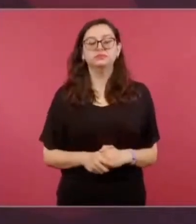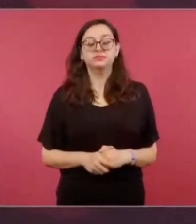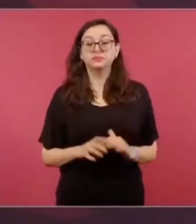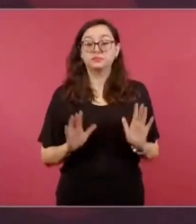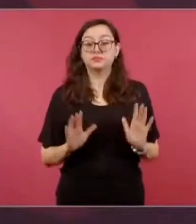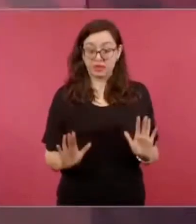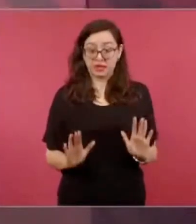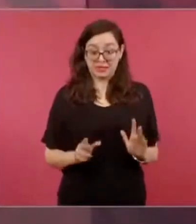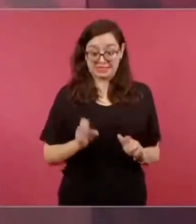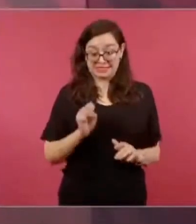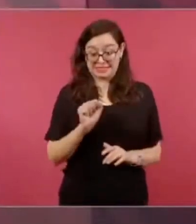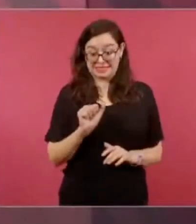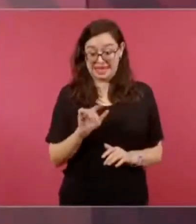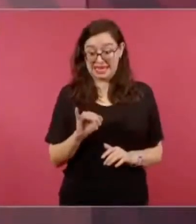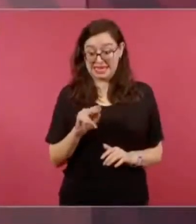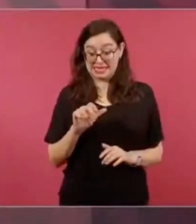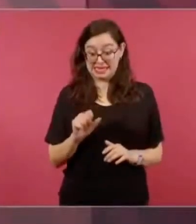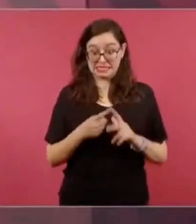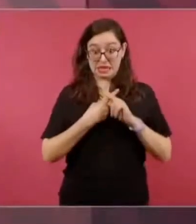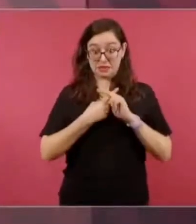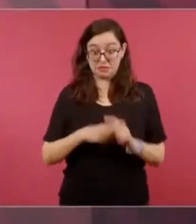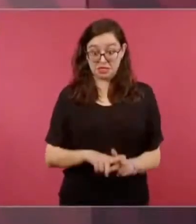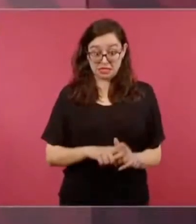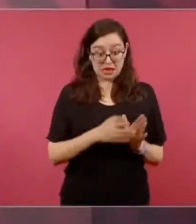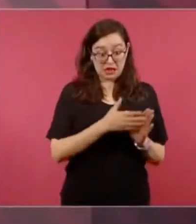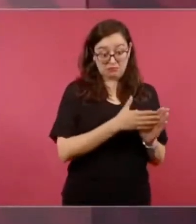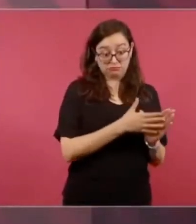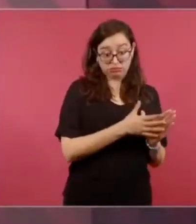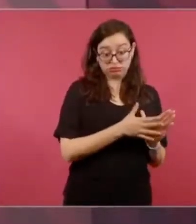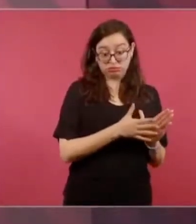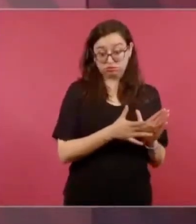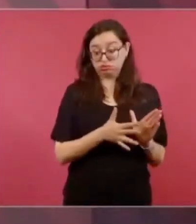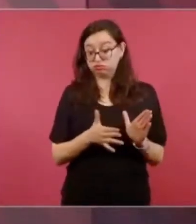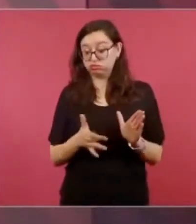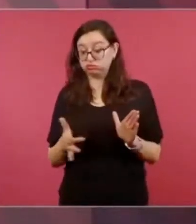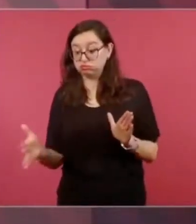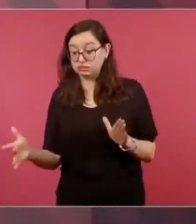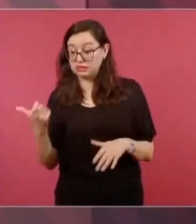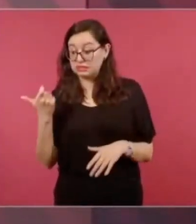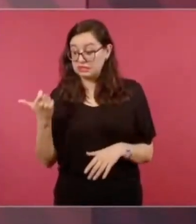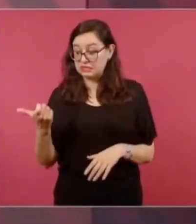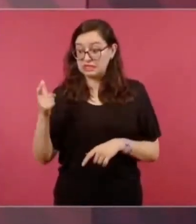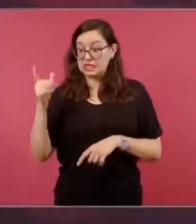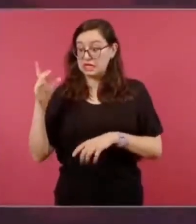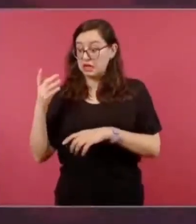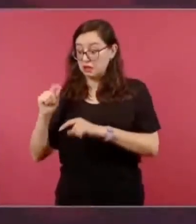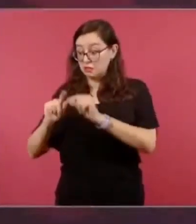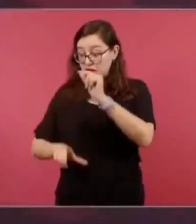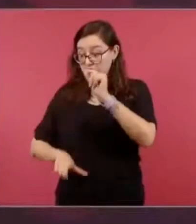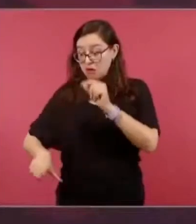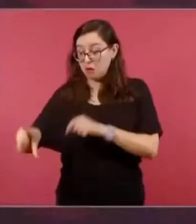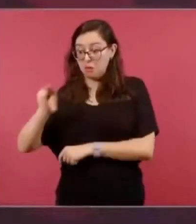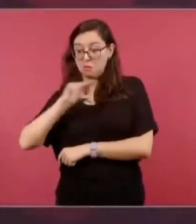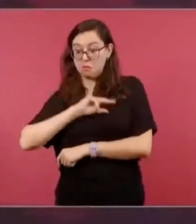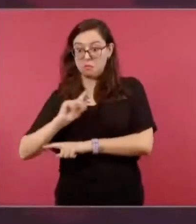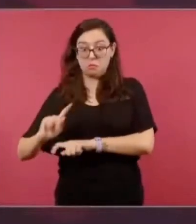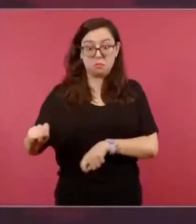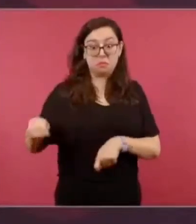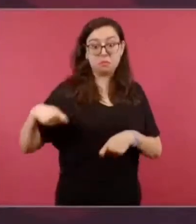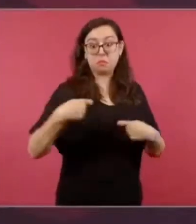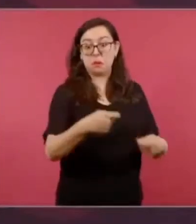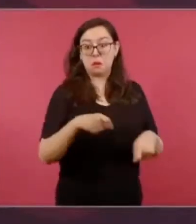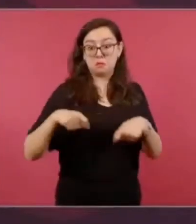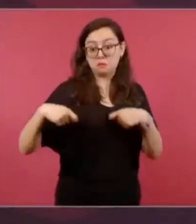Empieza la entrega de bienes de la nación a particulares, allegados a Salinas, y al